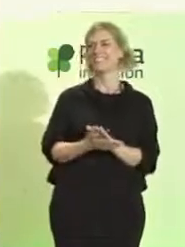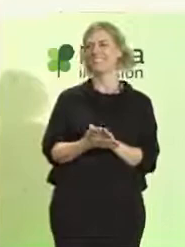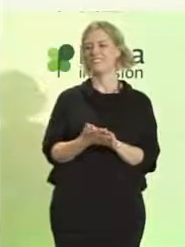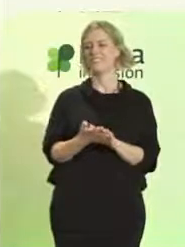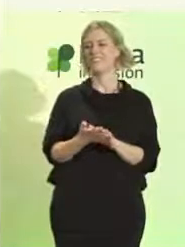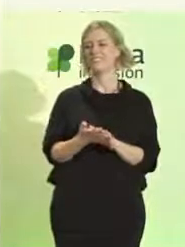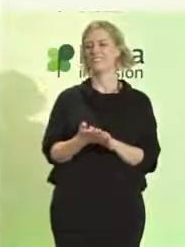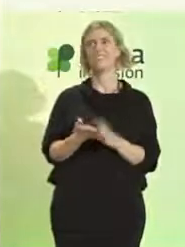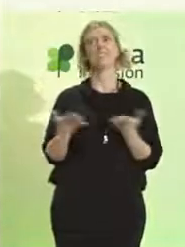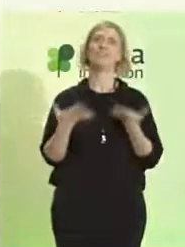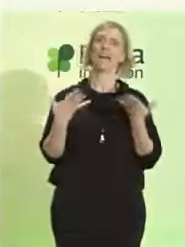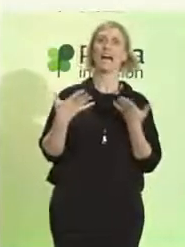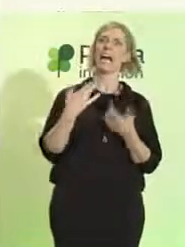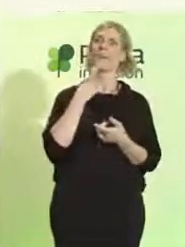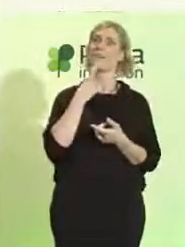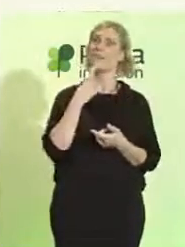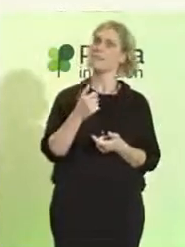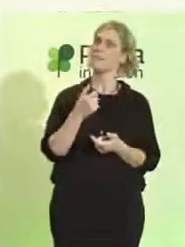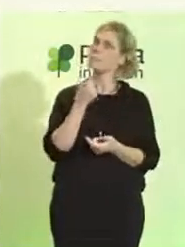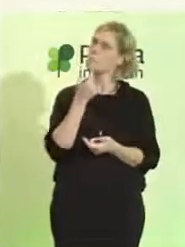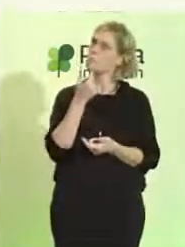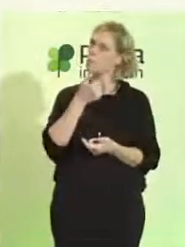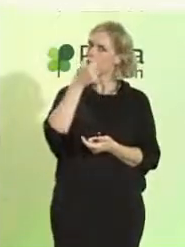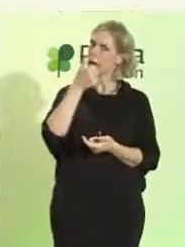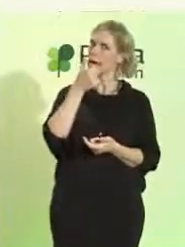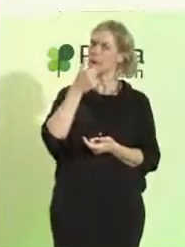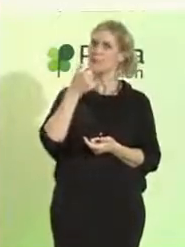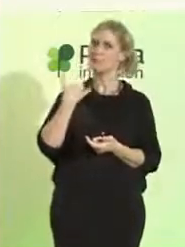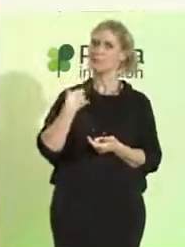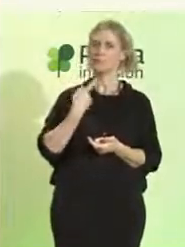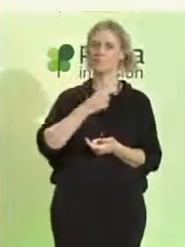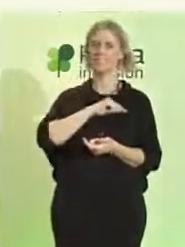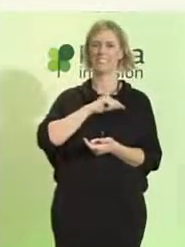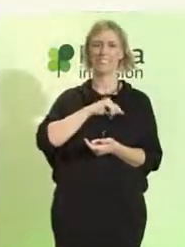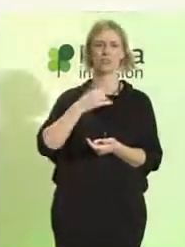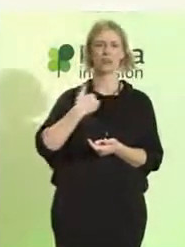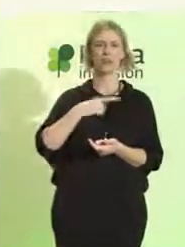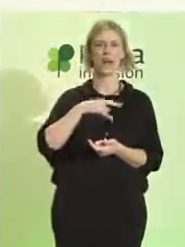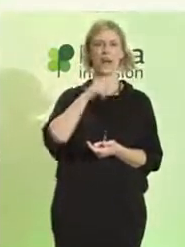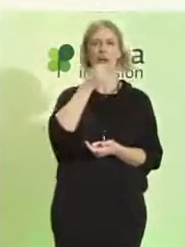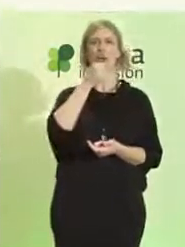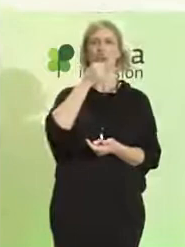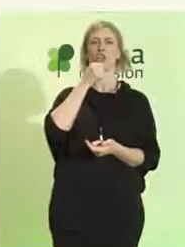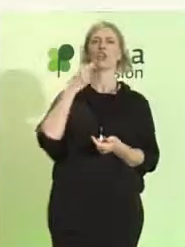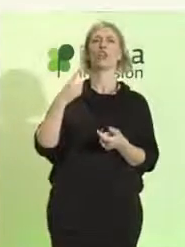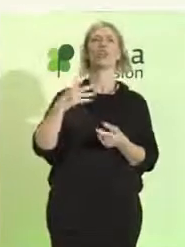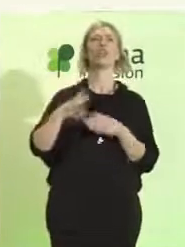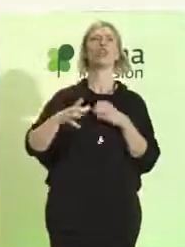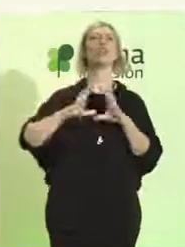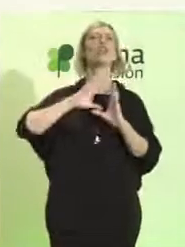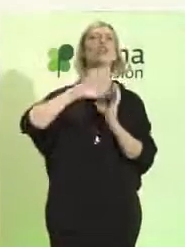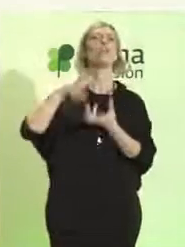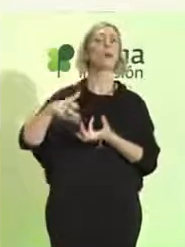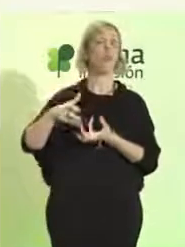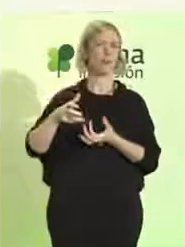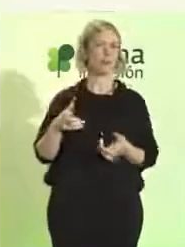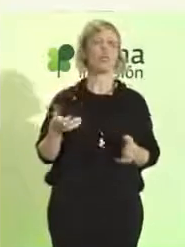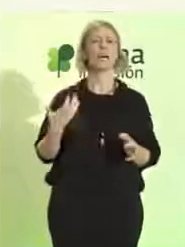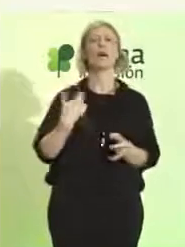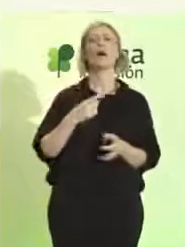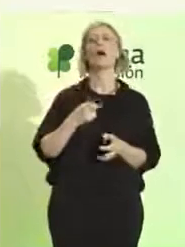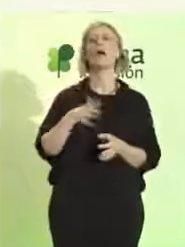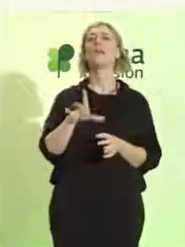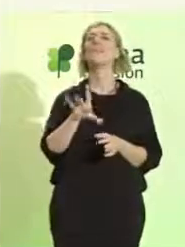Venga, que se pone un poco más difícil la cosa. Me siento un poco como el de la tómbola. Toma de decisiones. He escuchado